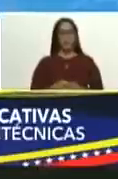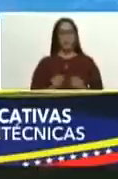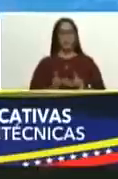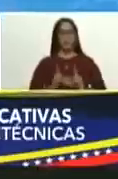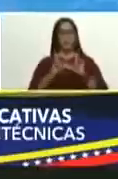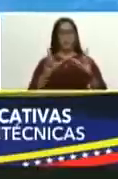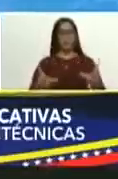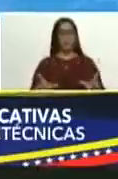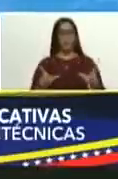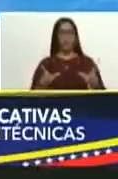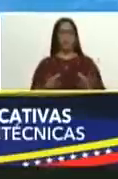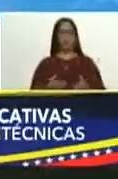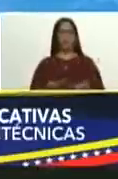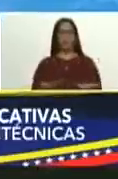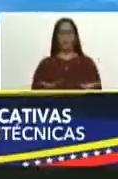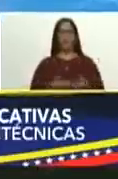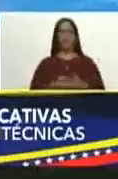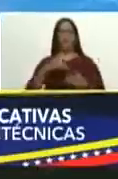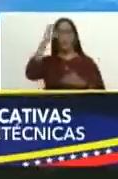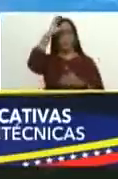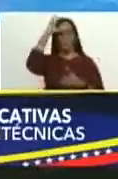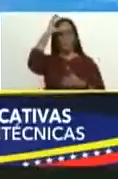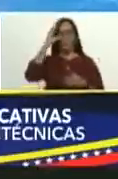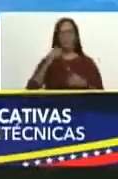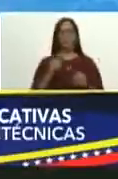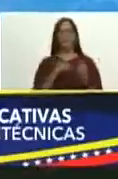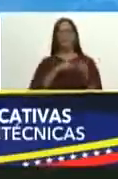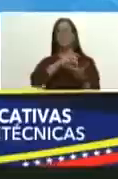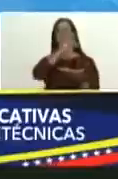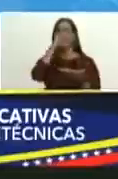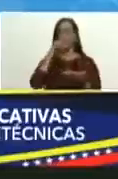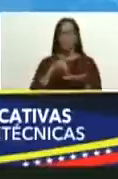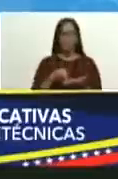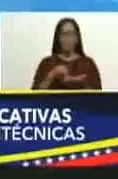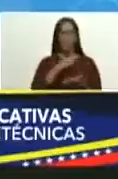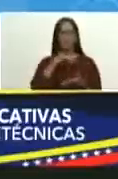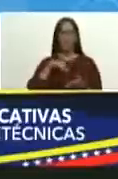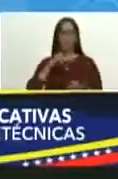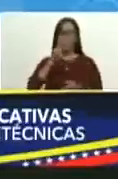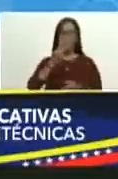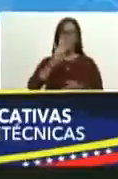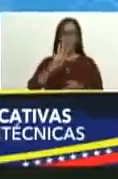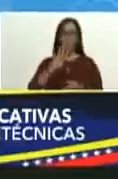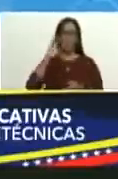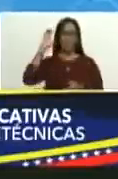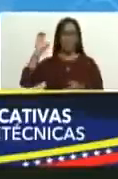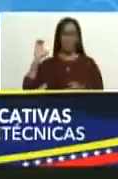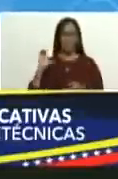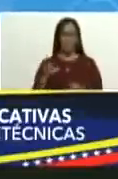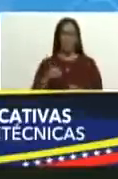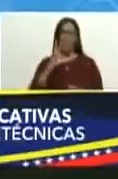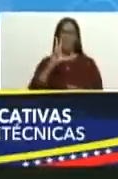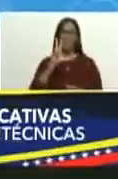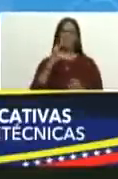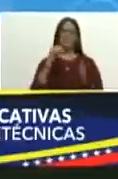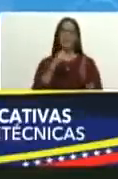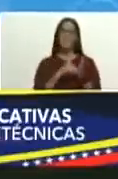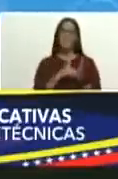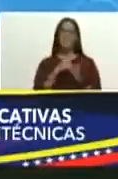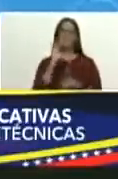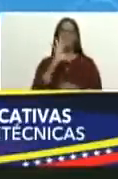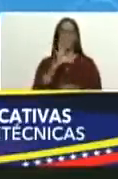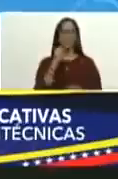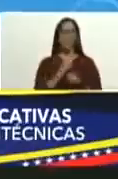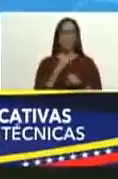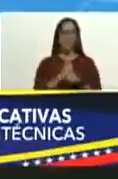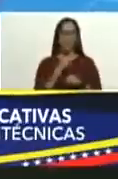certificando y acreditando conocimiento a nivel nacional en nuestras 24 entidades a 3.005